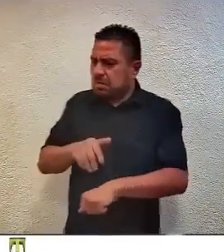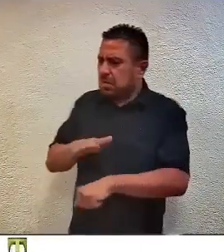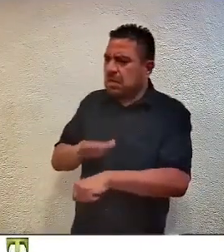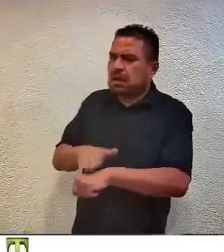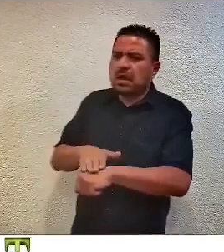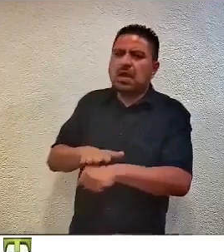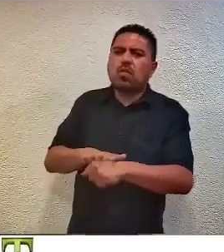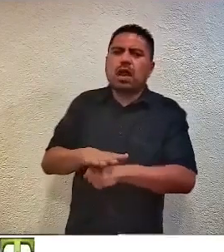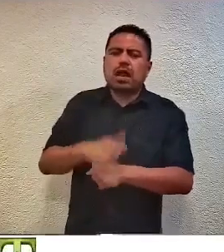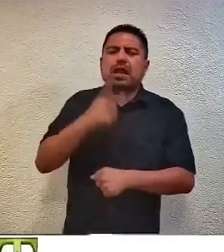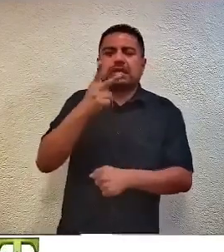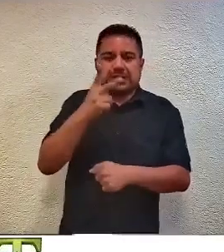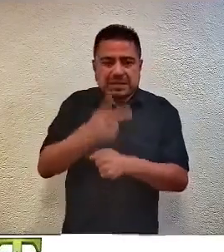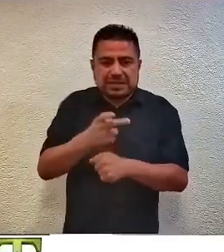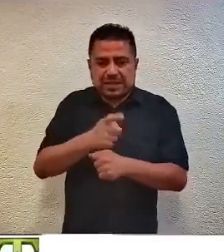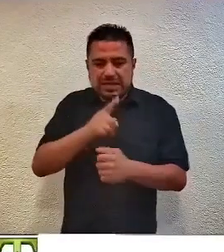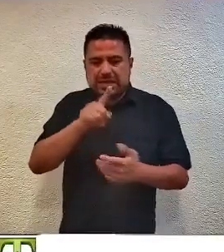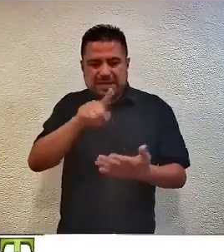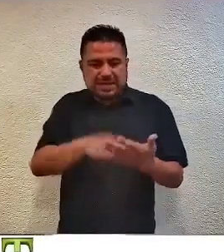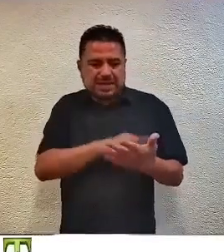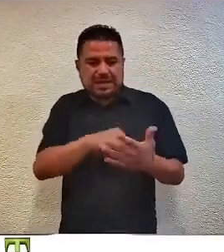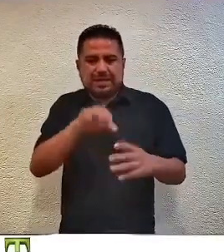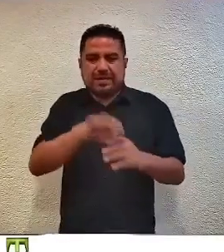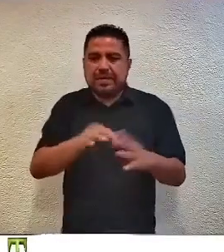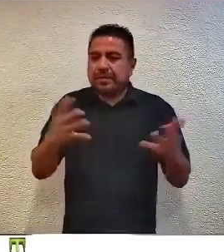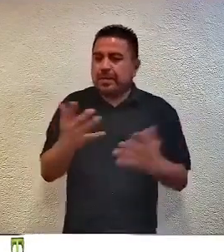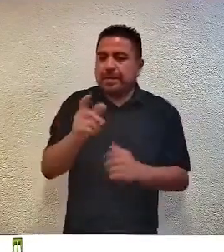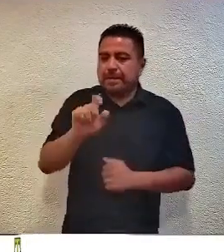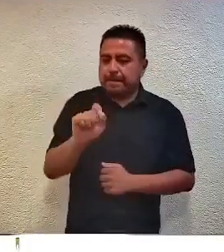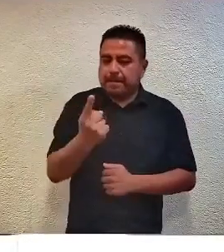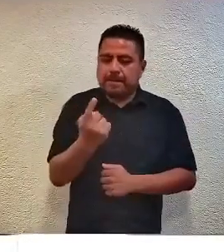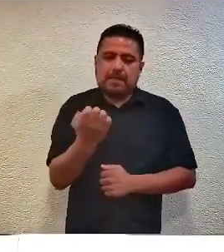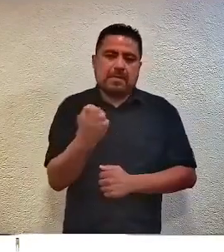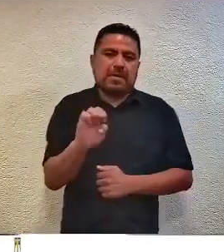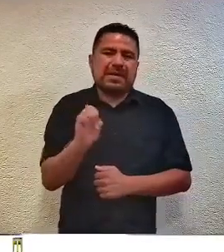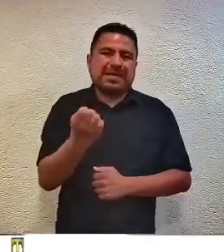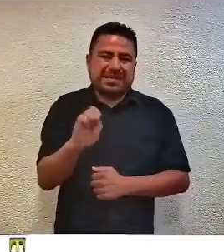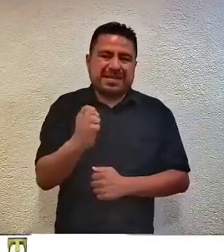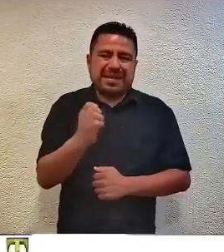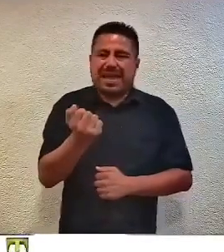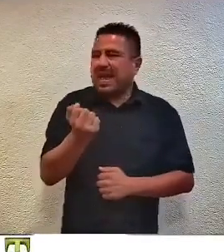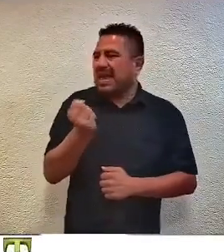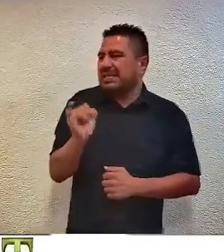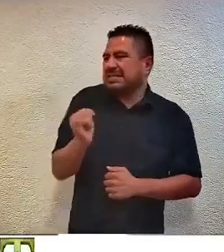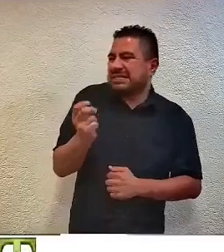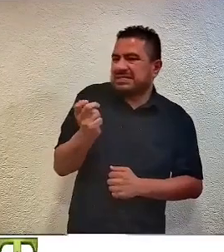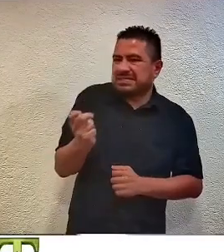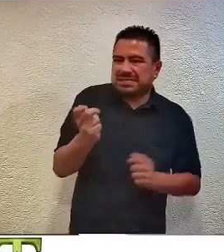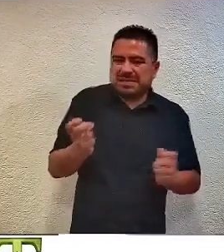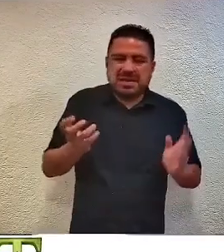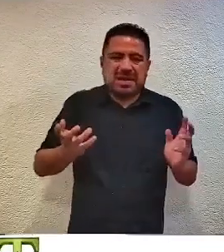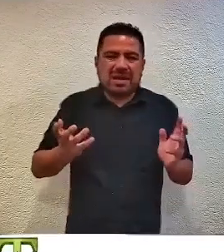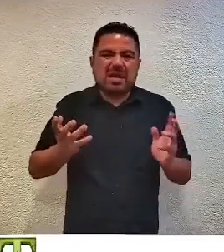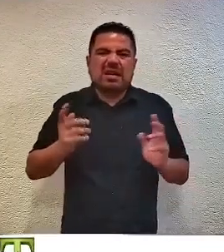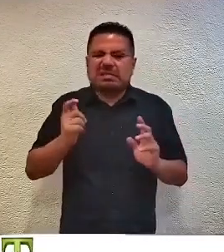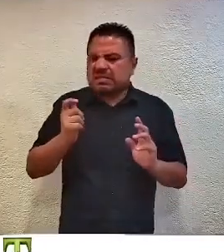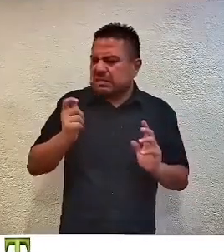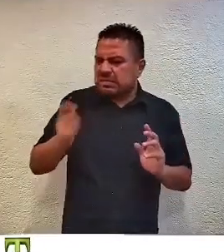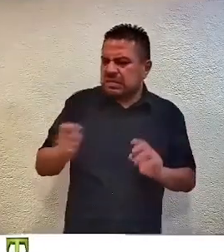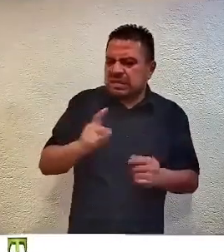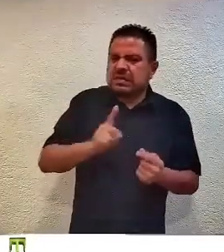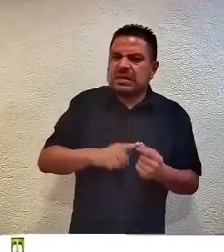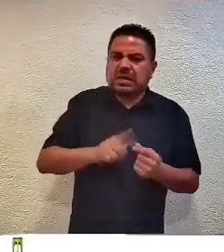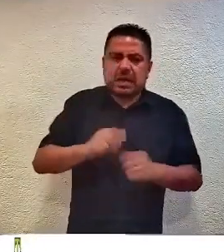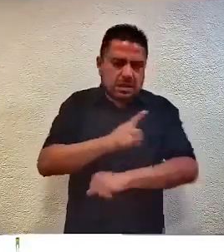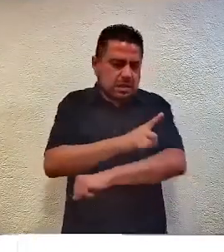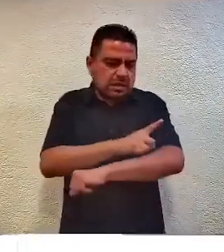una segunda que se desarrolló el 21 de enero y en ese caso era el